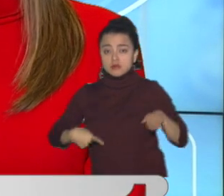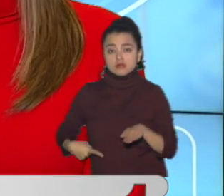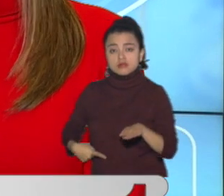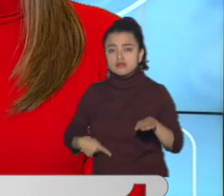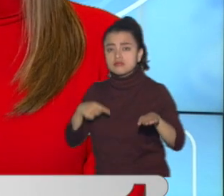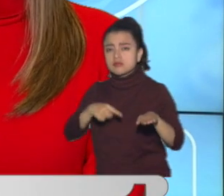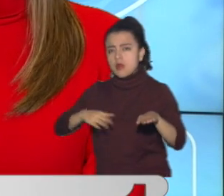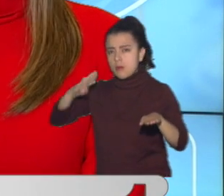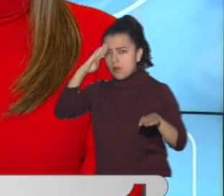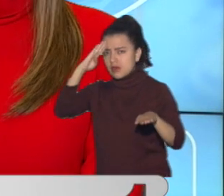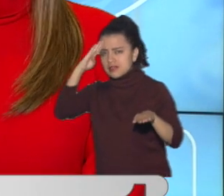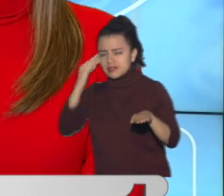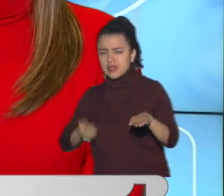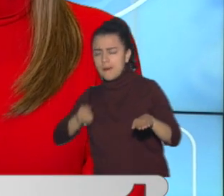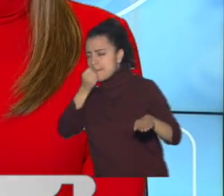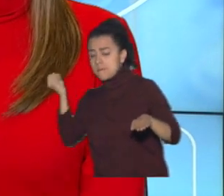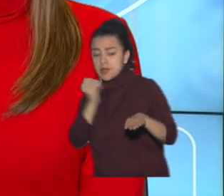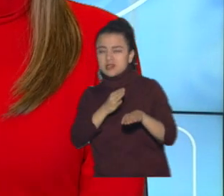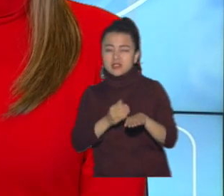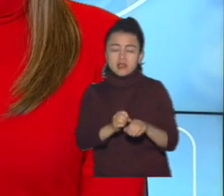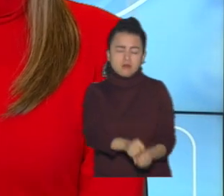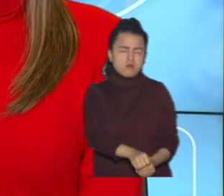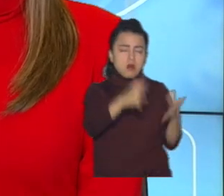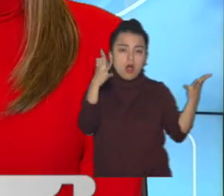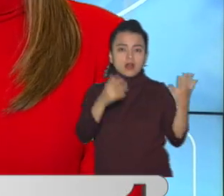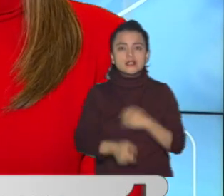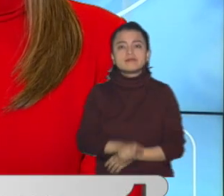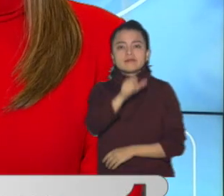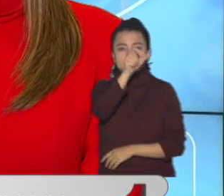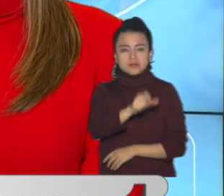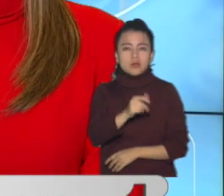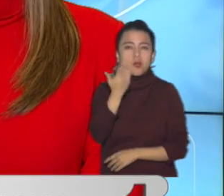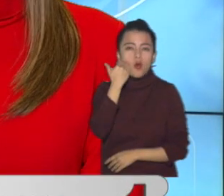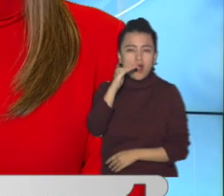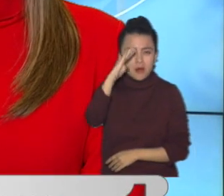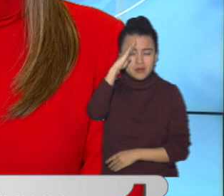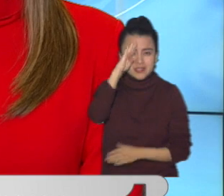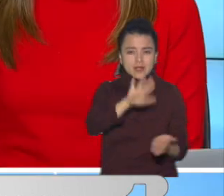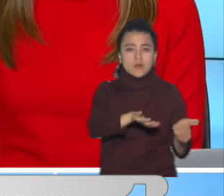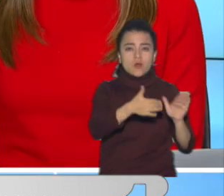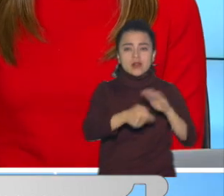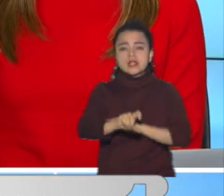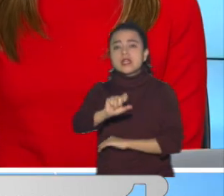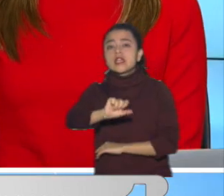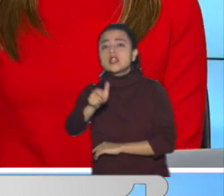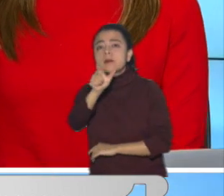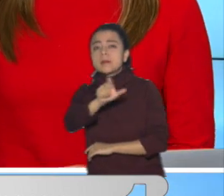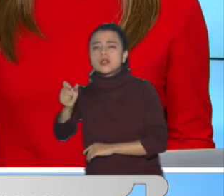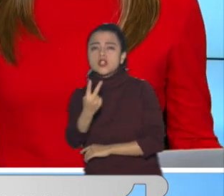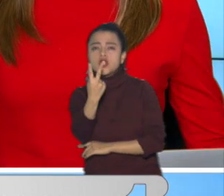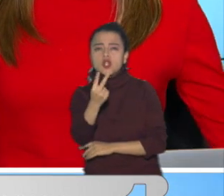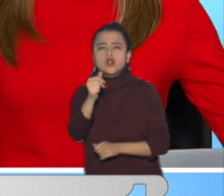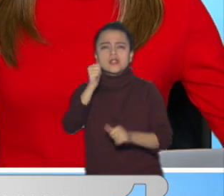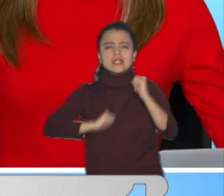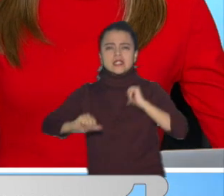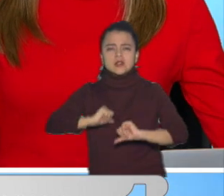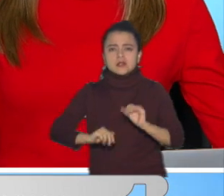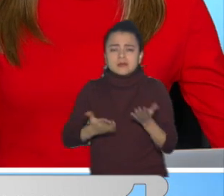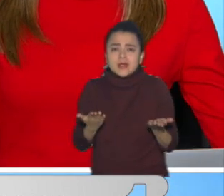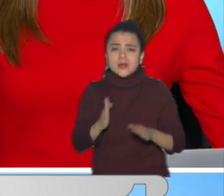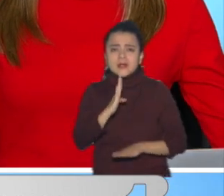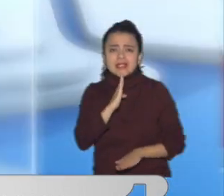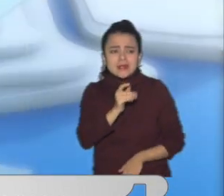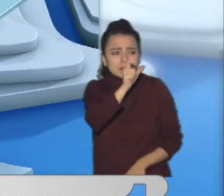uniformada muerta y dos policías heridos. El hecho se registró en Santa Fe de Antioquia. Yusi Chaparro, muy buenos días. ¿Quién es la patrullera